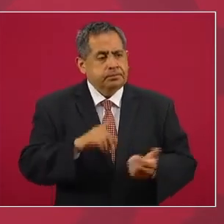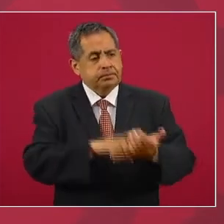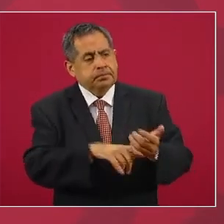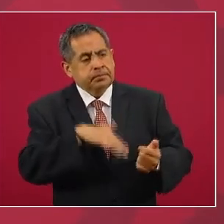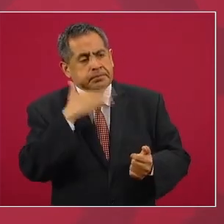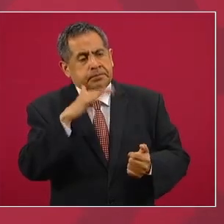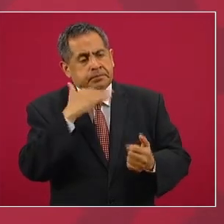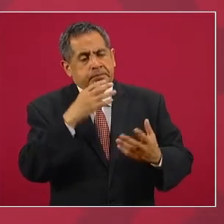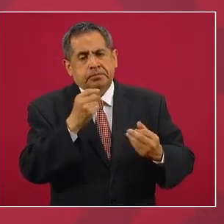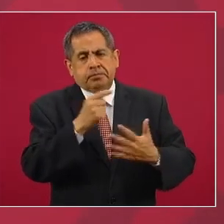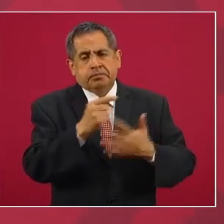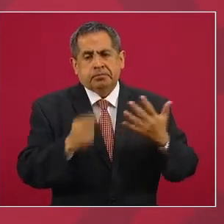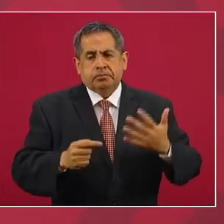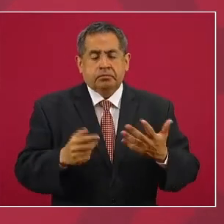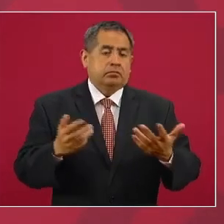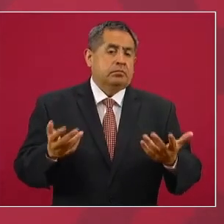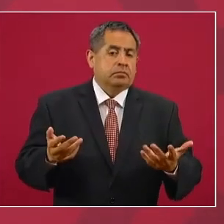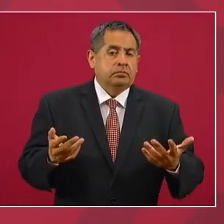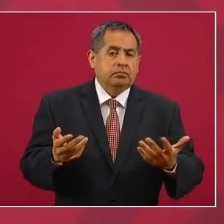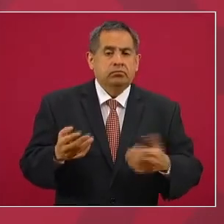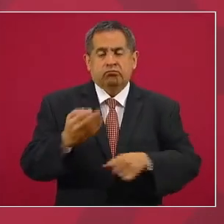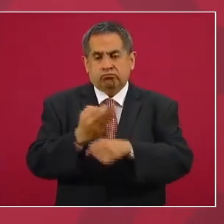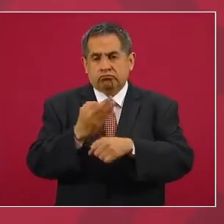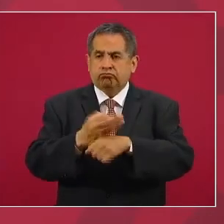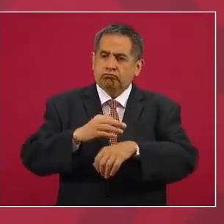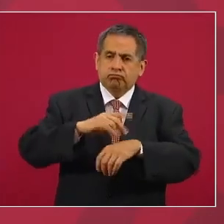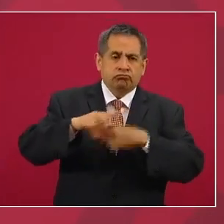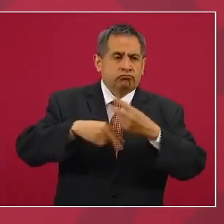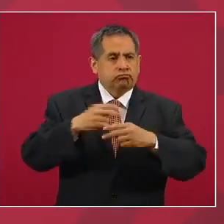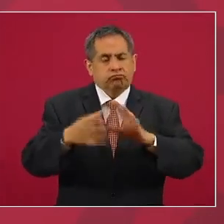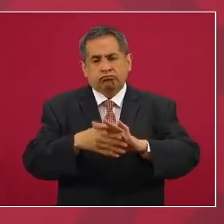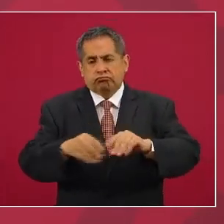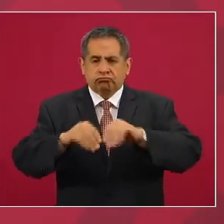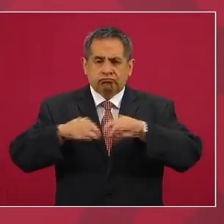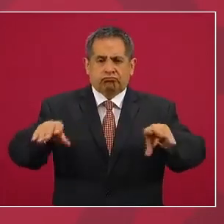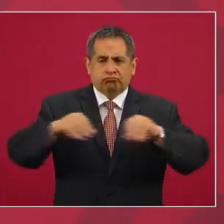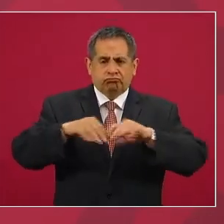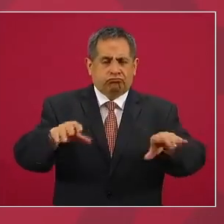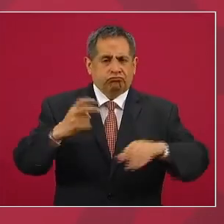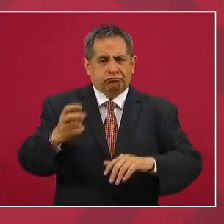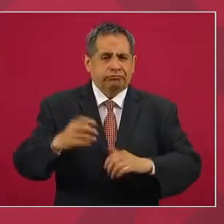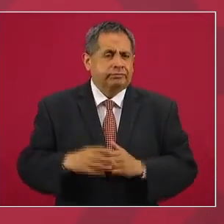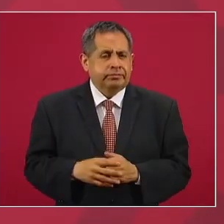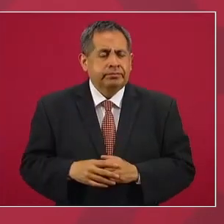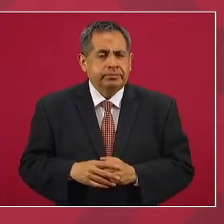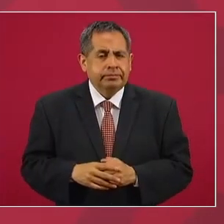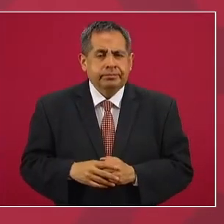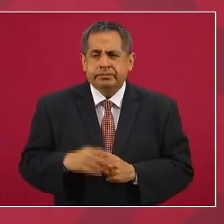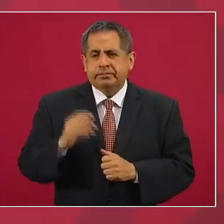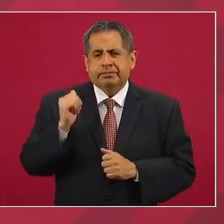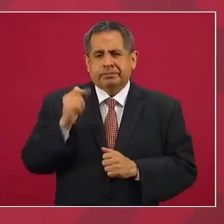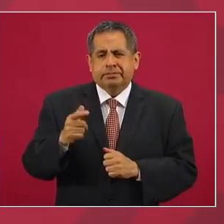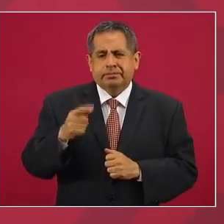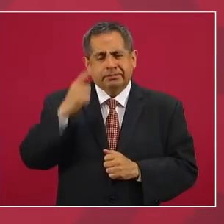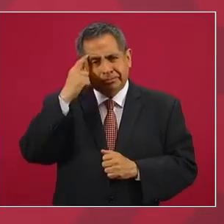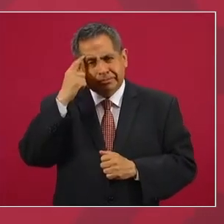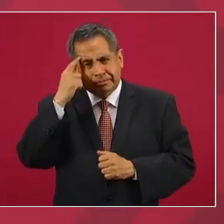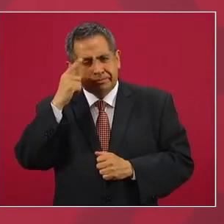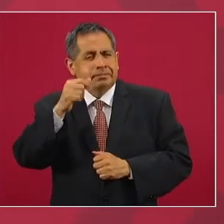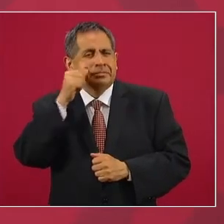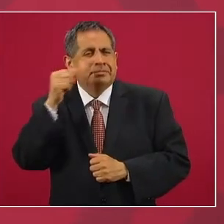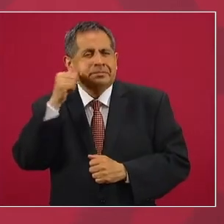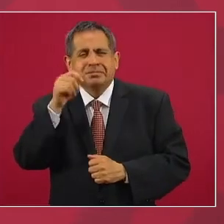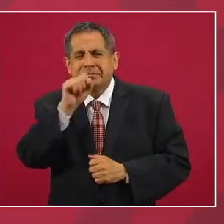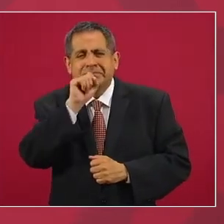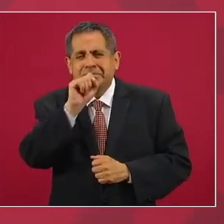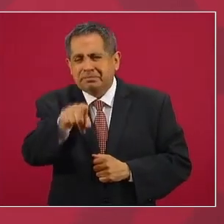corrupción. Entonces vamos a informar aquí. Es algo parecido a lo que vimos ayer.